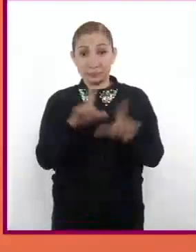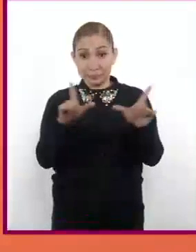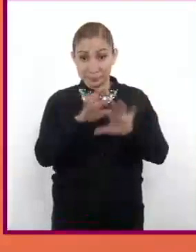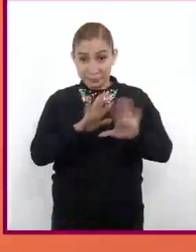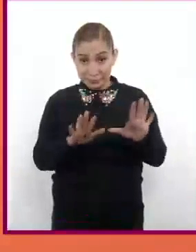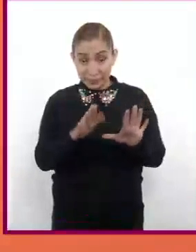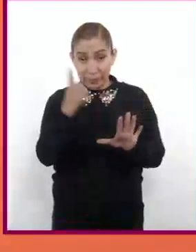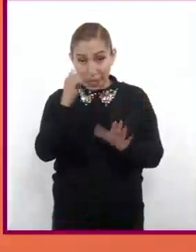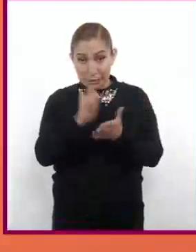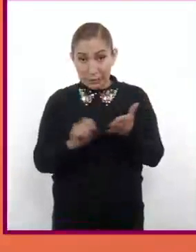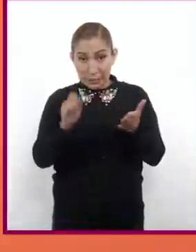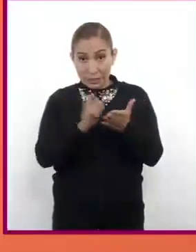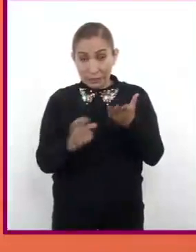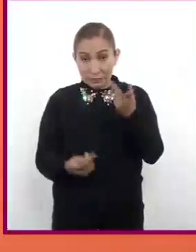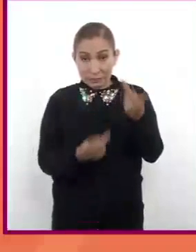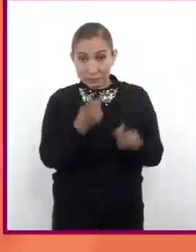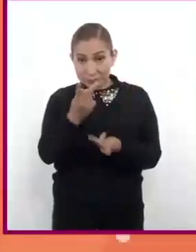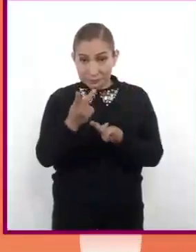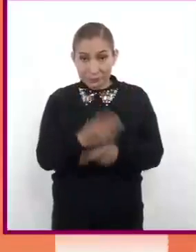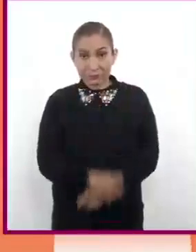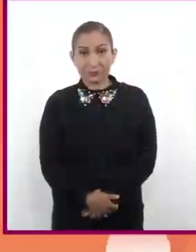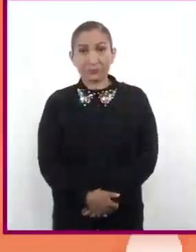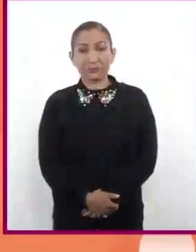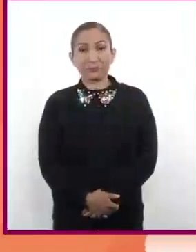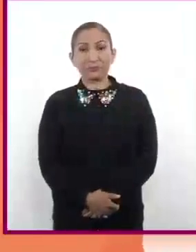y listos para escribir las preguntas?